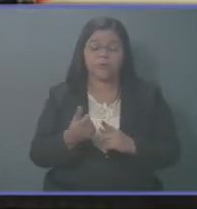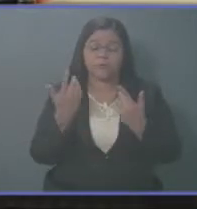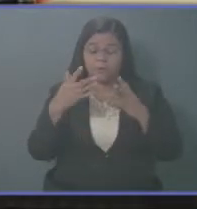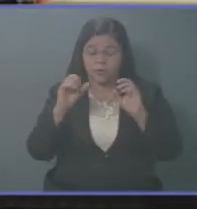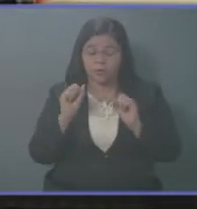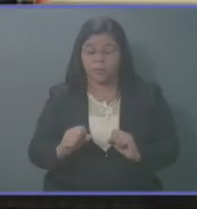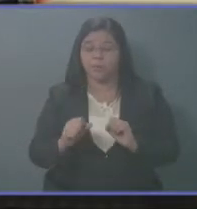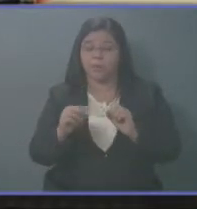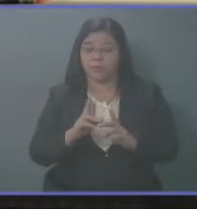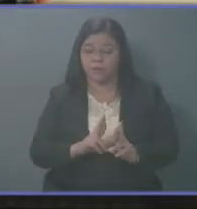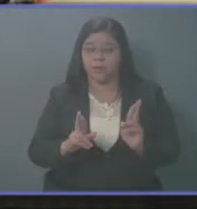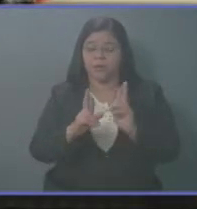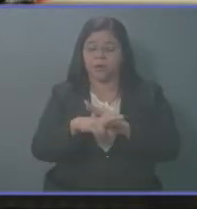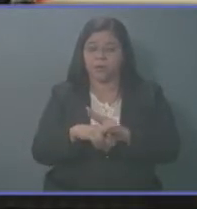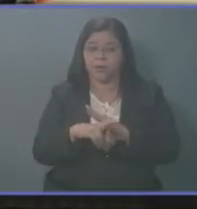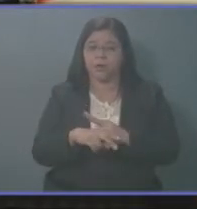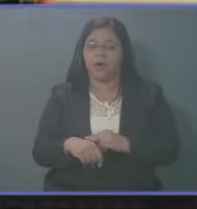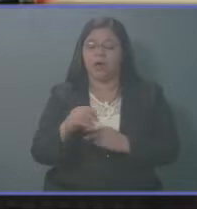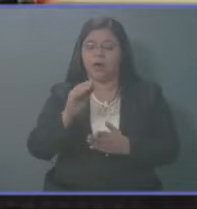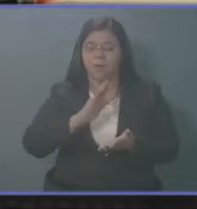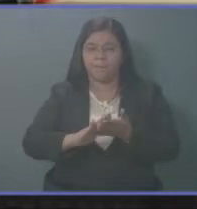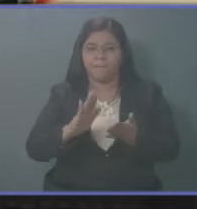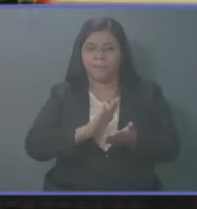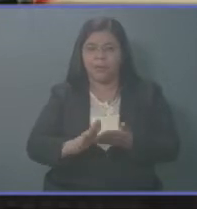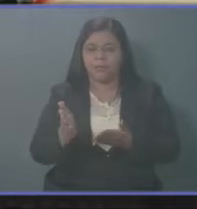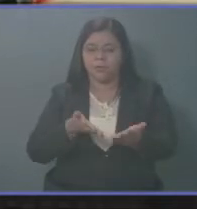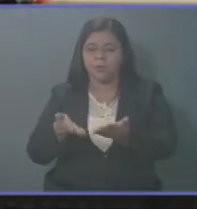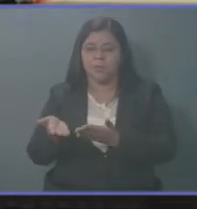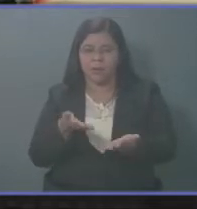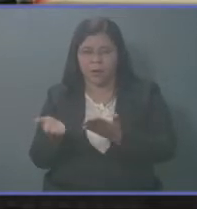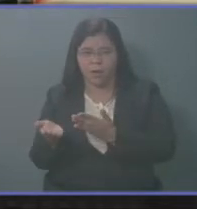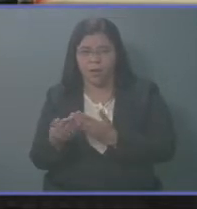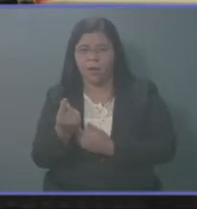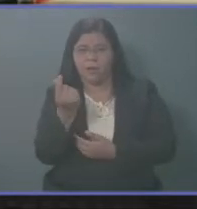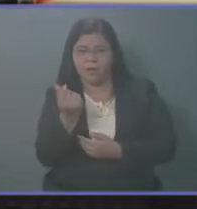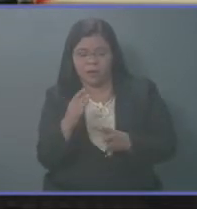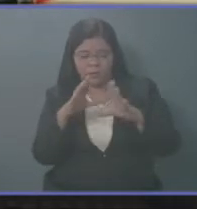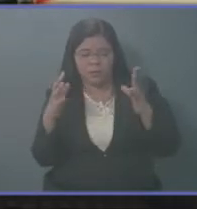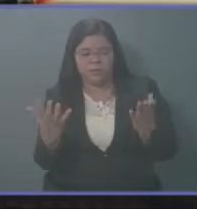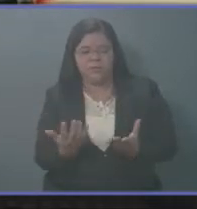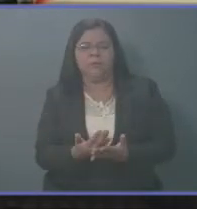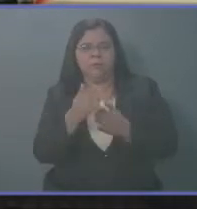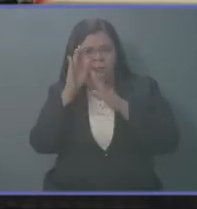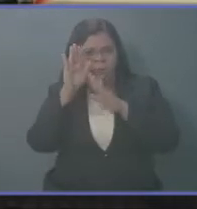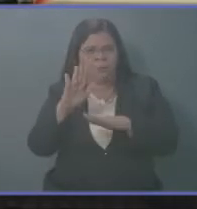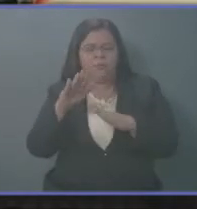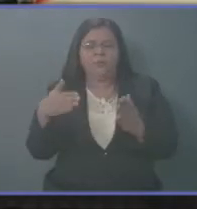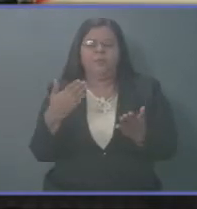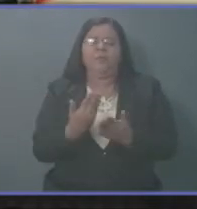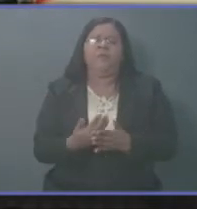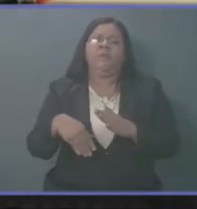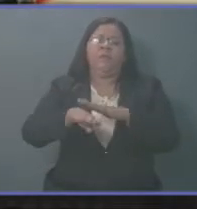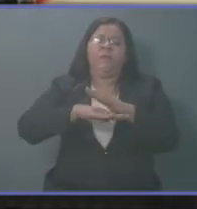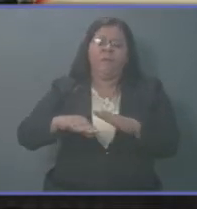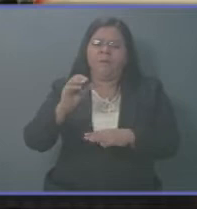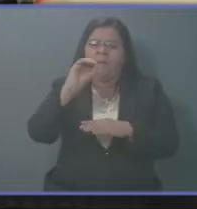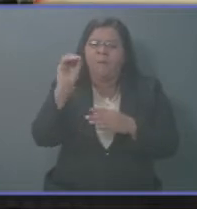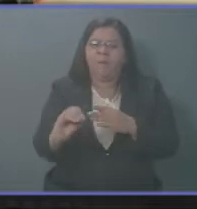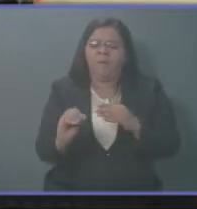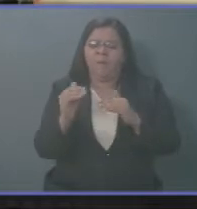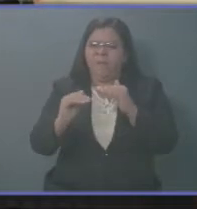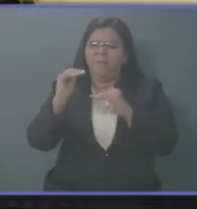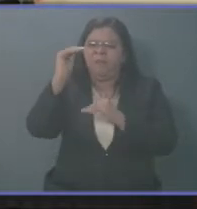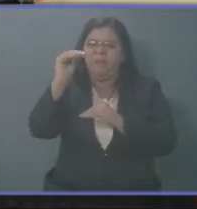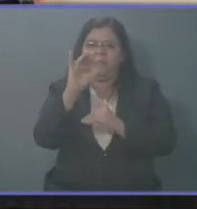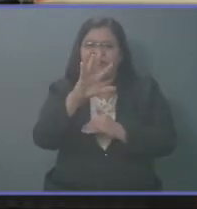un arreglo a los precios de mercado para los fondos internacionales, buscando respetar el margen establecido de una tasa máxima del